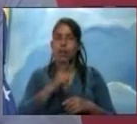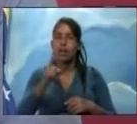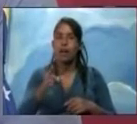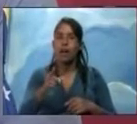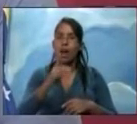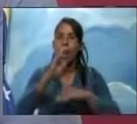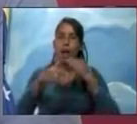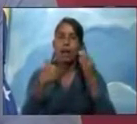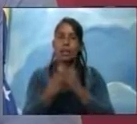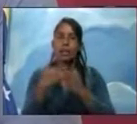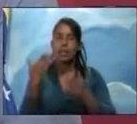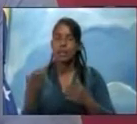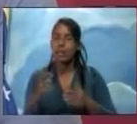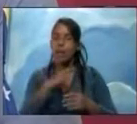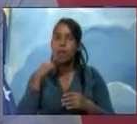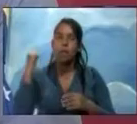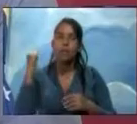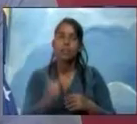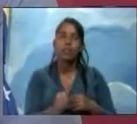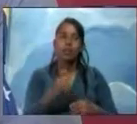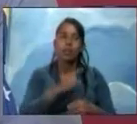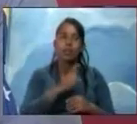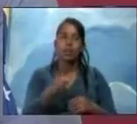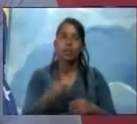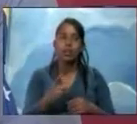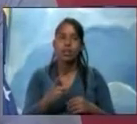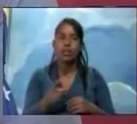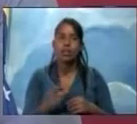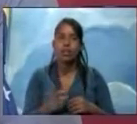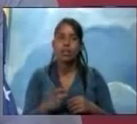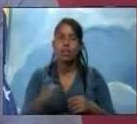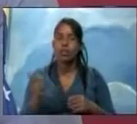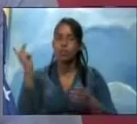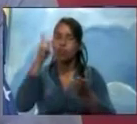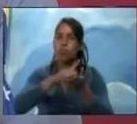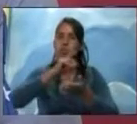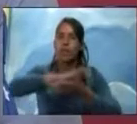Miraba hasta que mataron a la bestia y el cuerpo fue